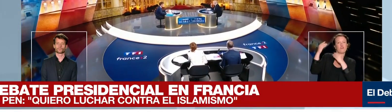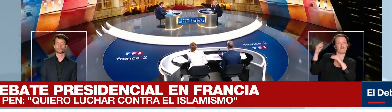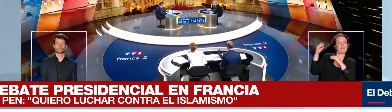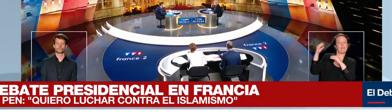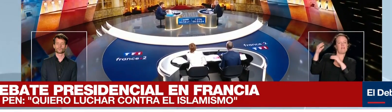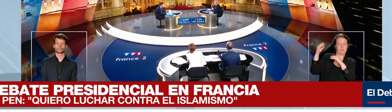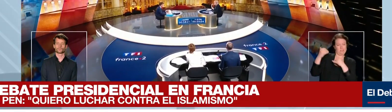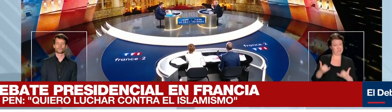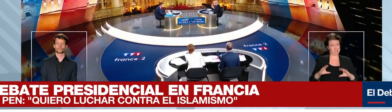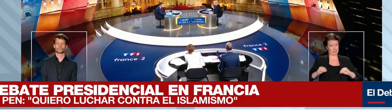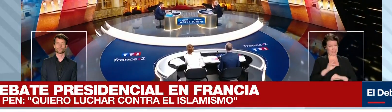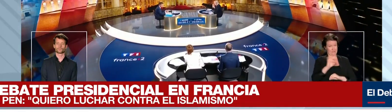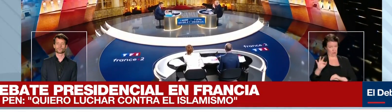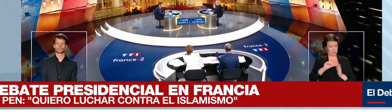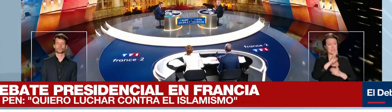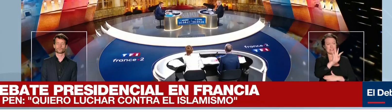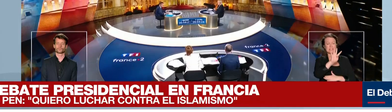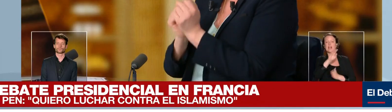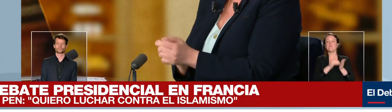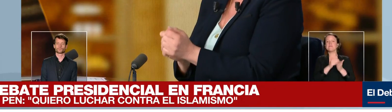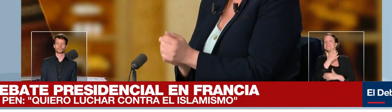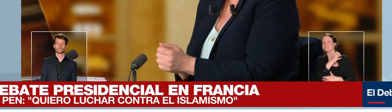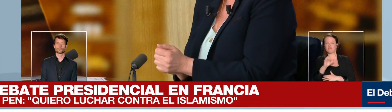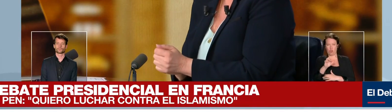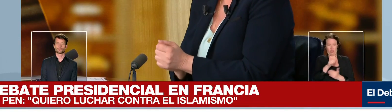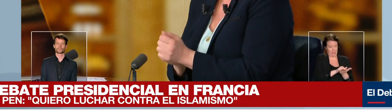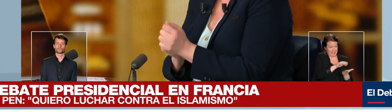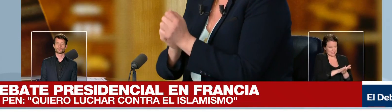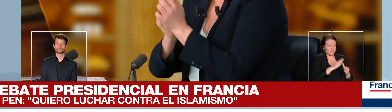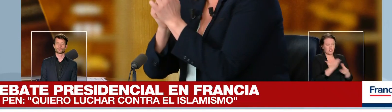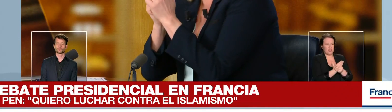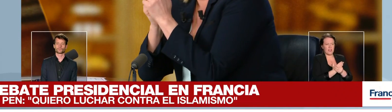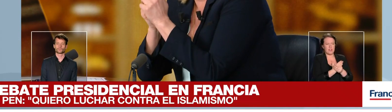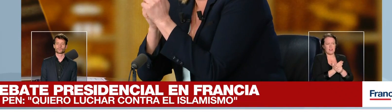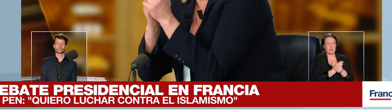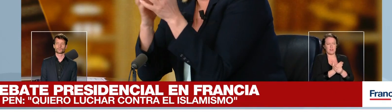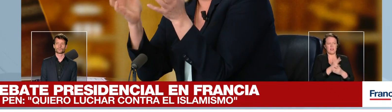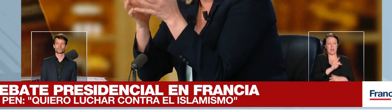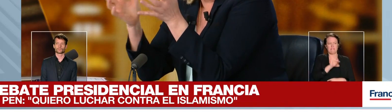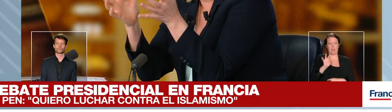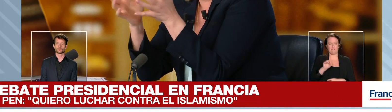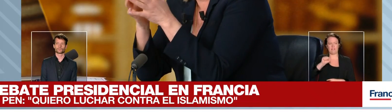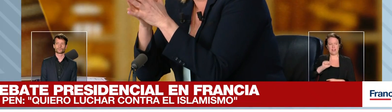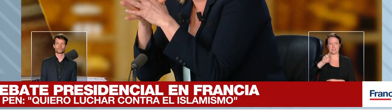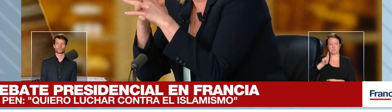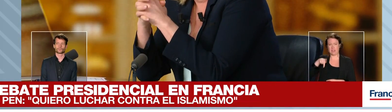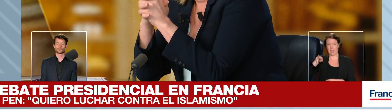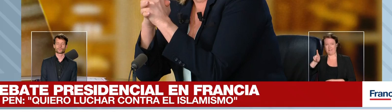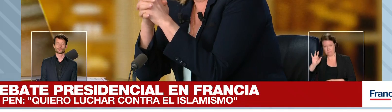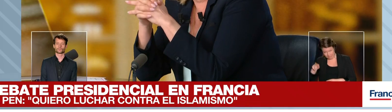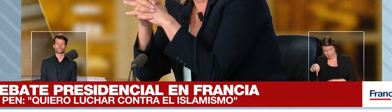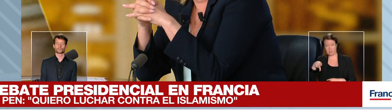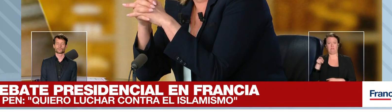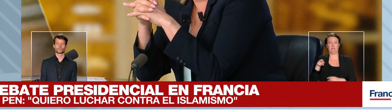4.500 extranjeros inscritos en el FRTP, que es un archivo